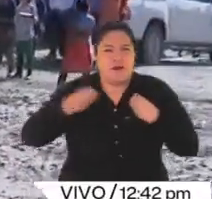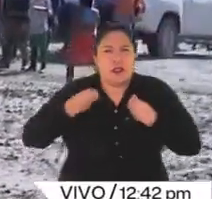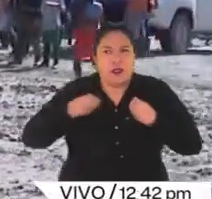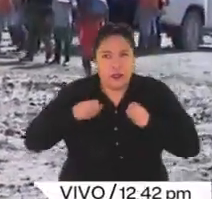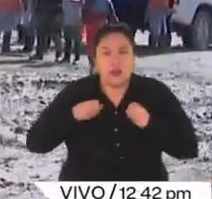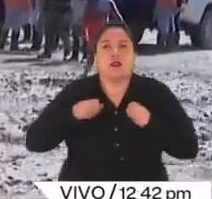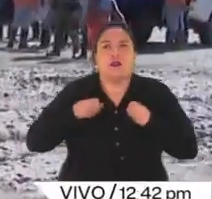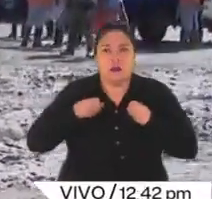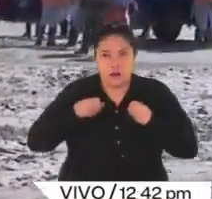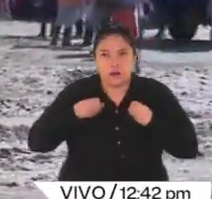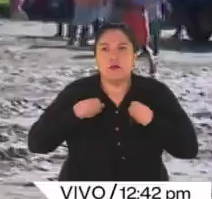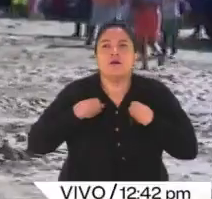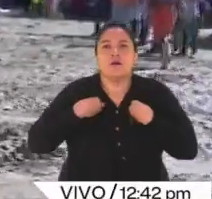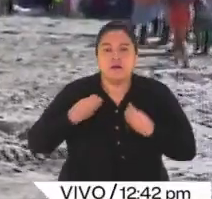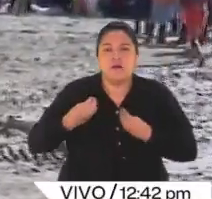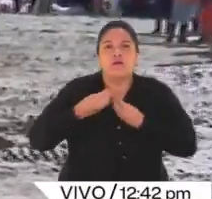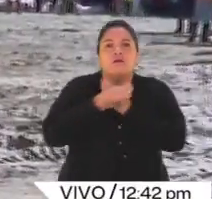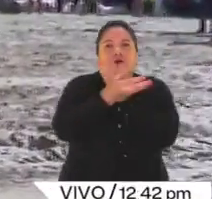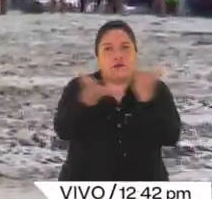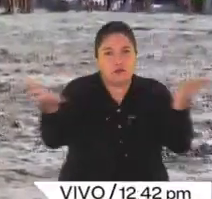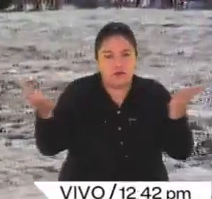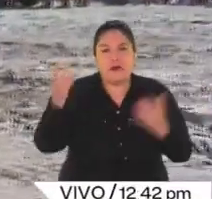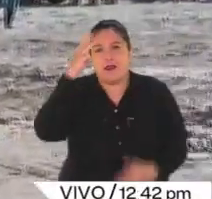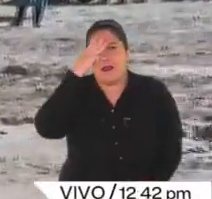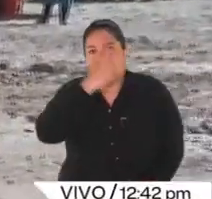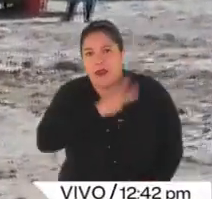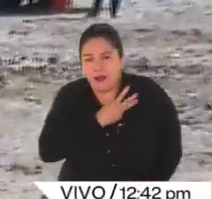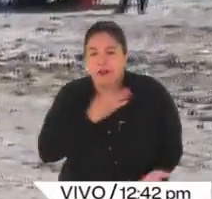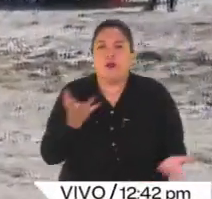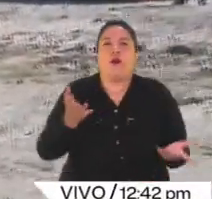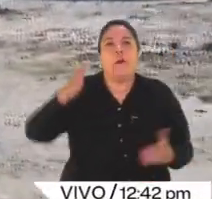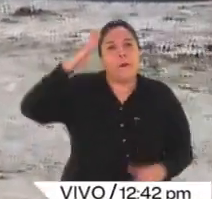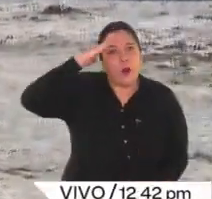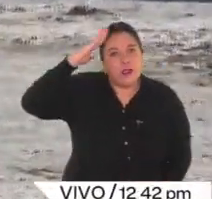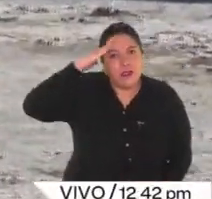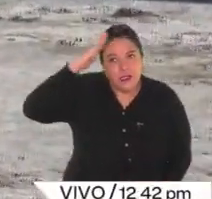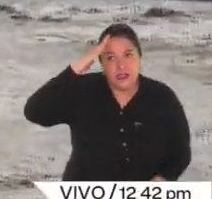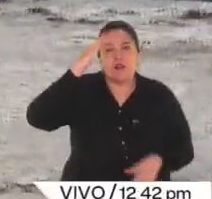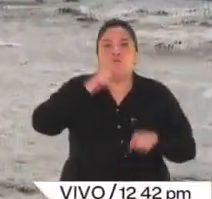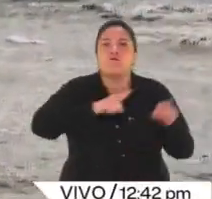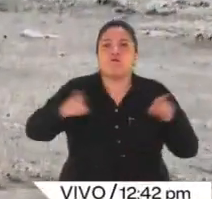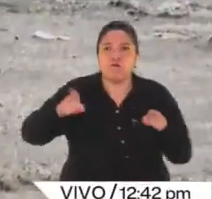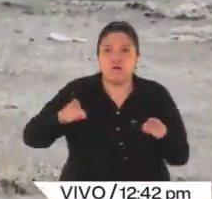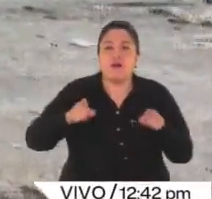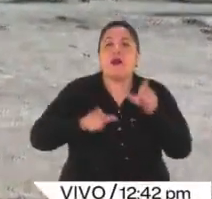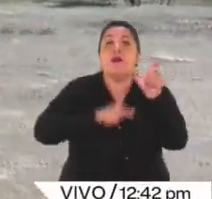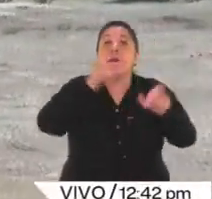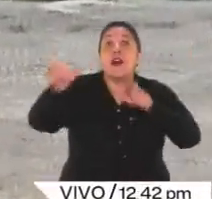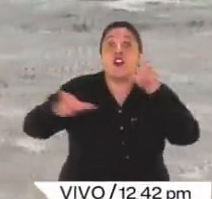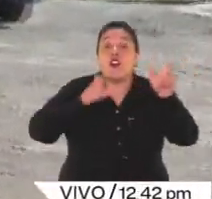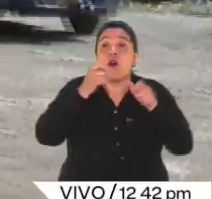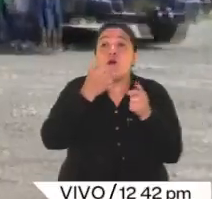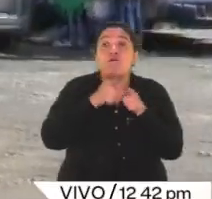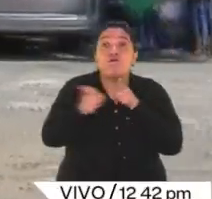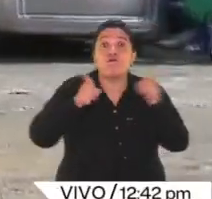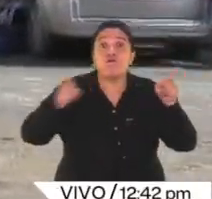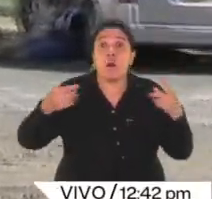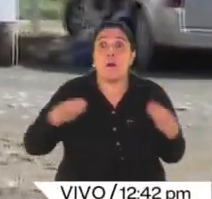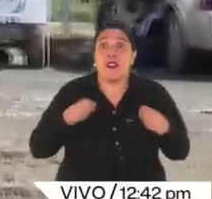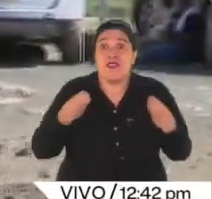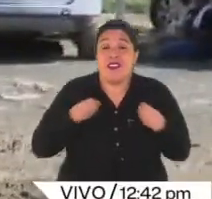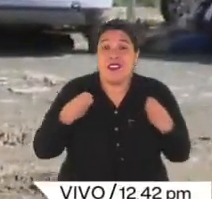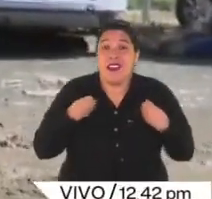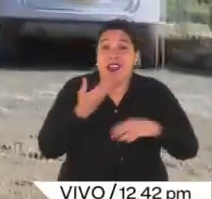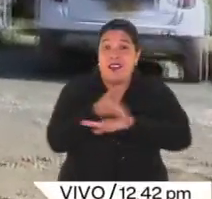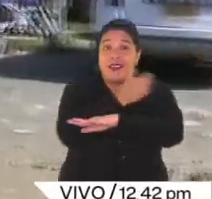poderle dar a los rescatistas, al ejército, a los bomberos, pero también a los cientos de habitantes que están en esta zona de